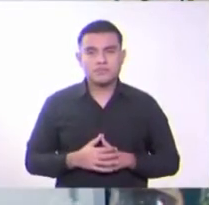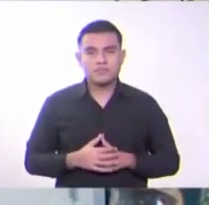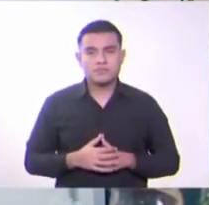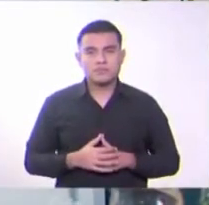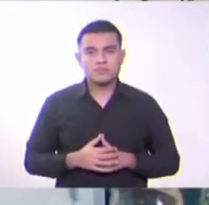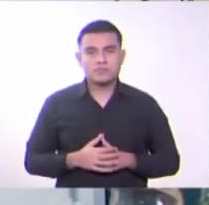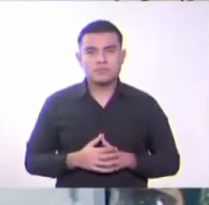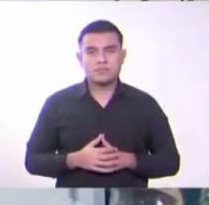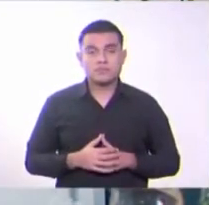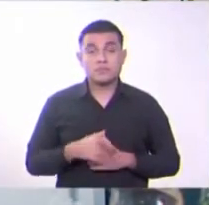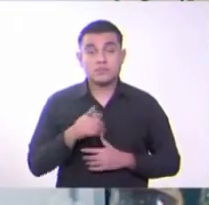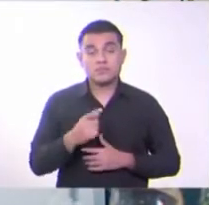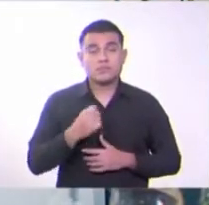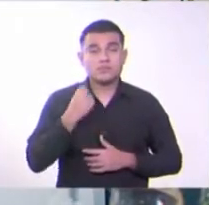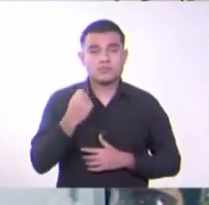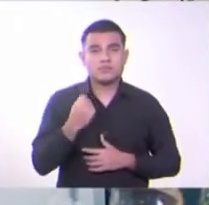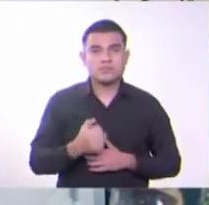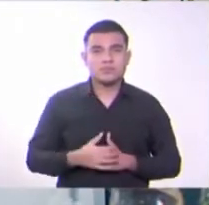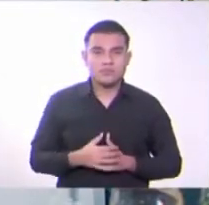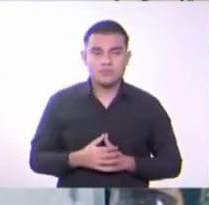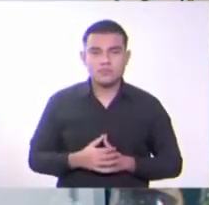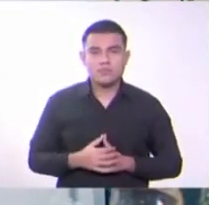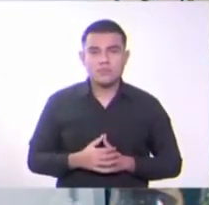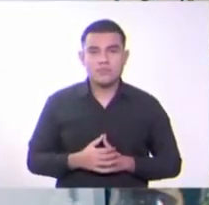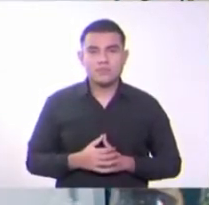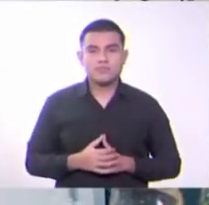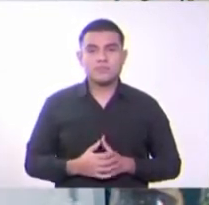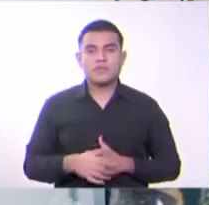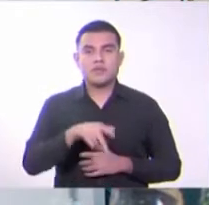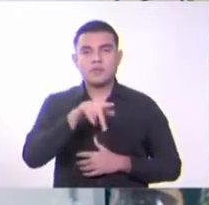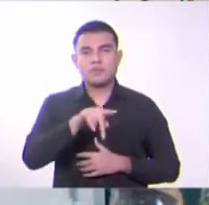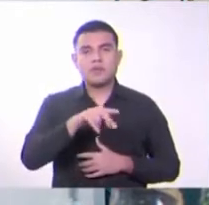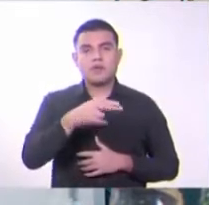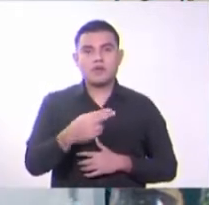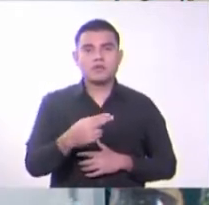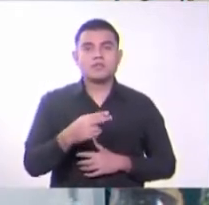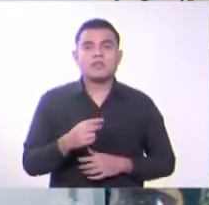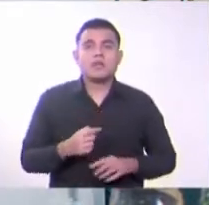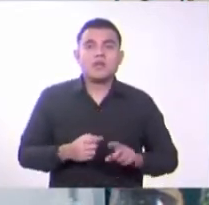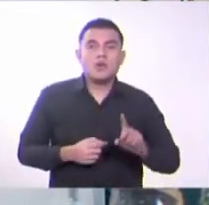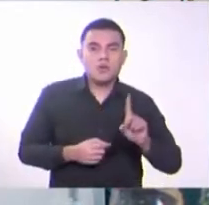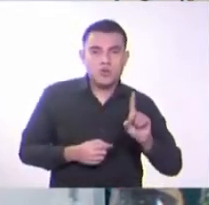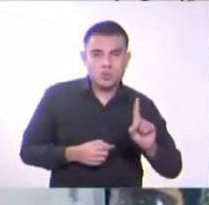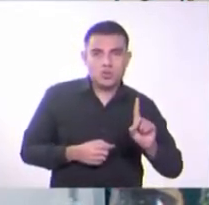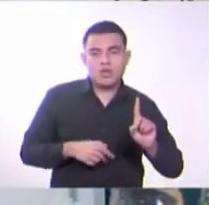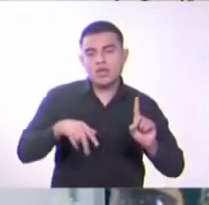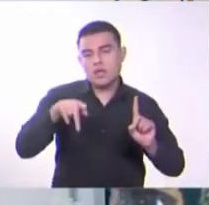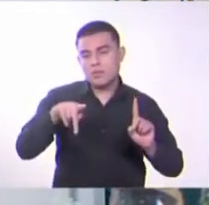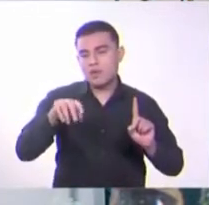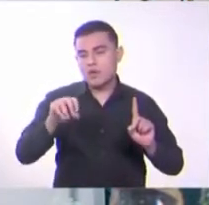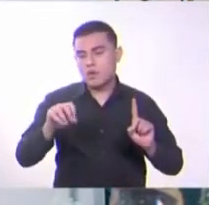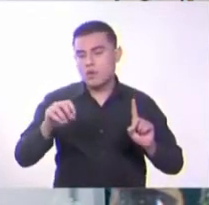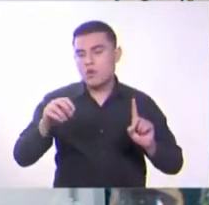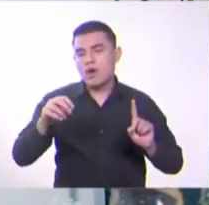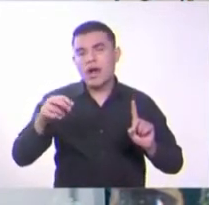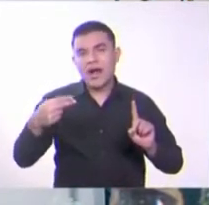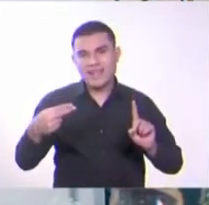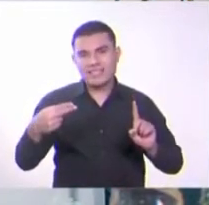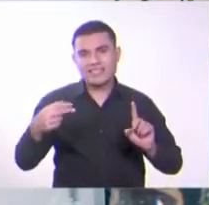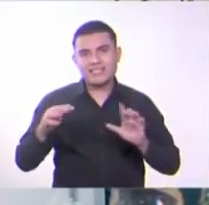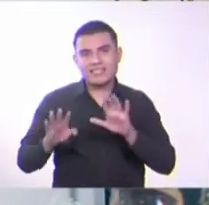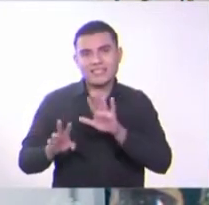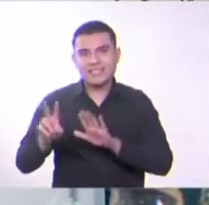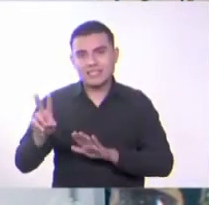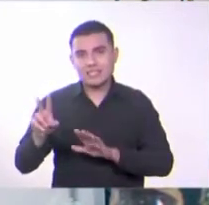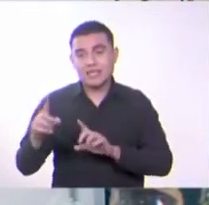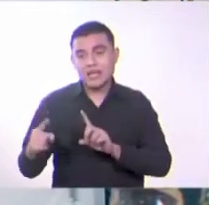Noten algo importante. El pH es 1 y el pOH es 13. La suma de